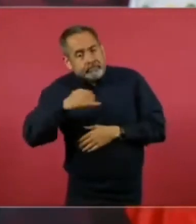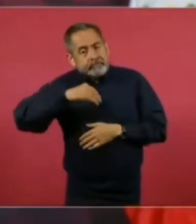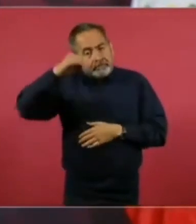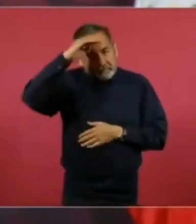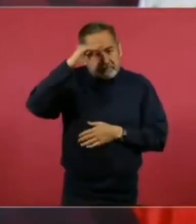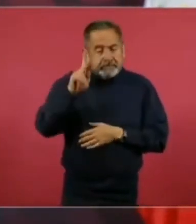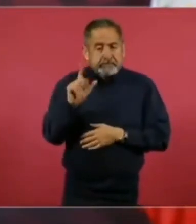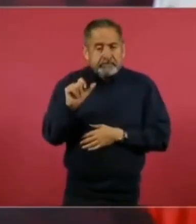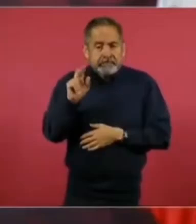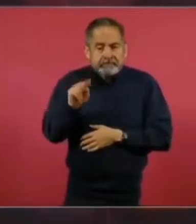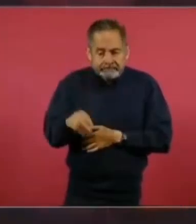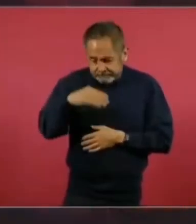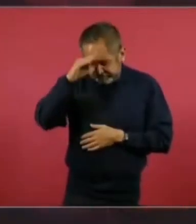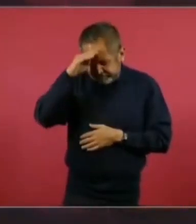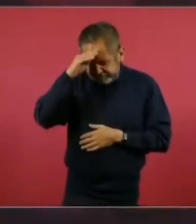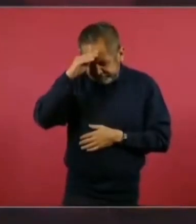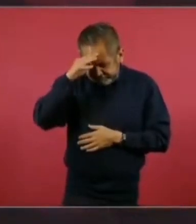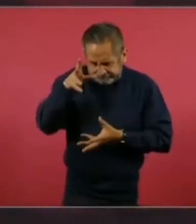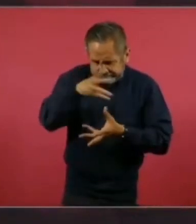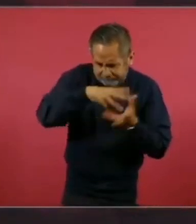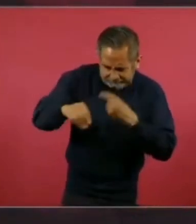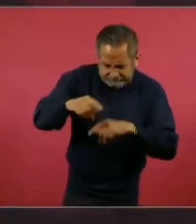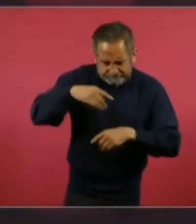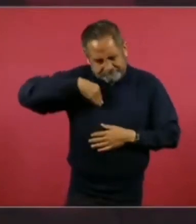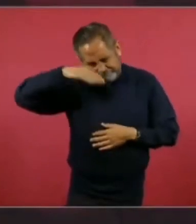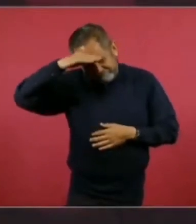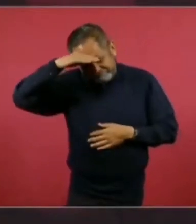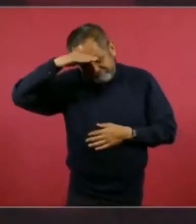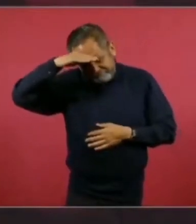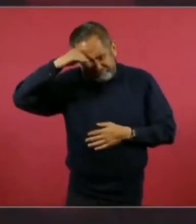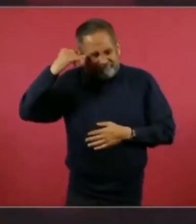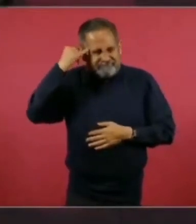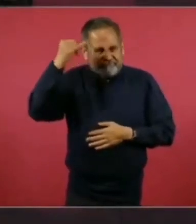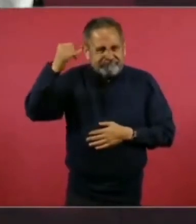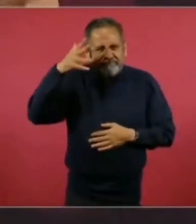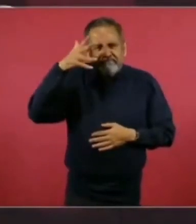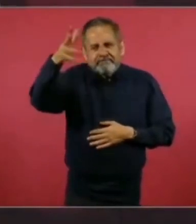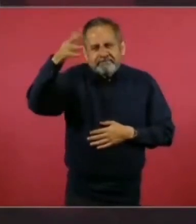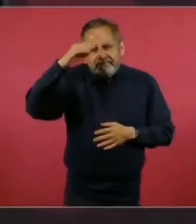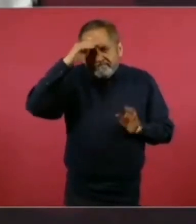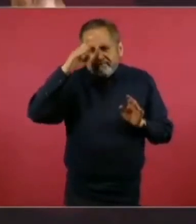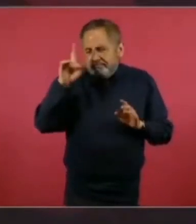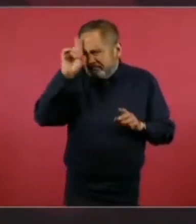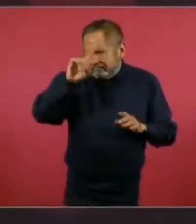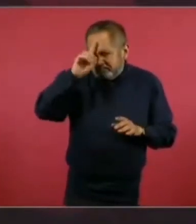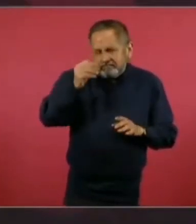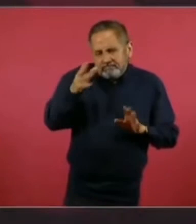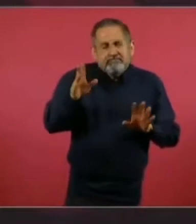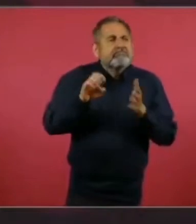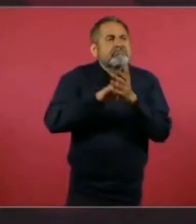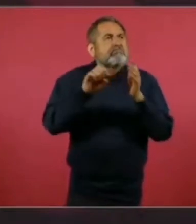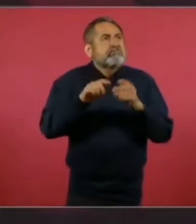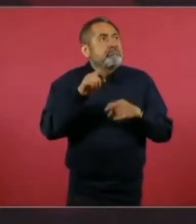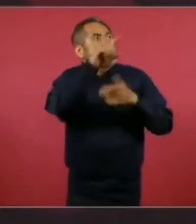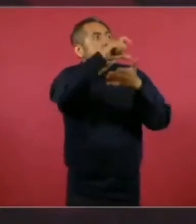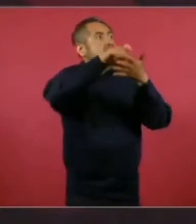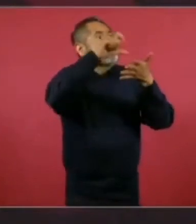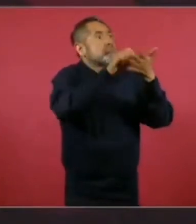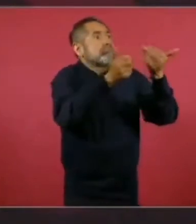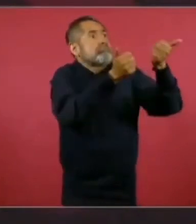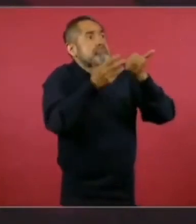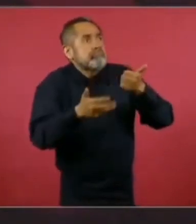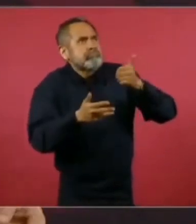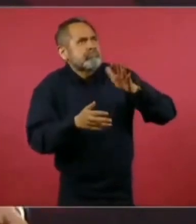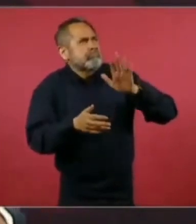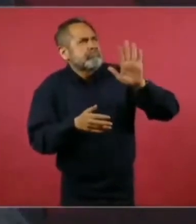de sustitución de importaciones hacia adelante. Yo recomendaría eso. Tenemos una